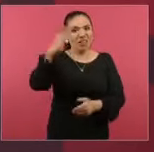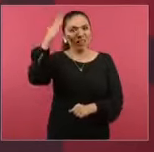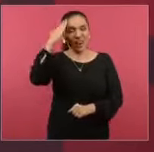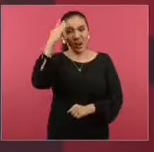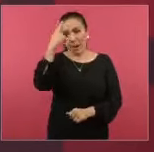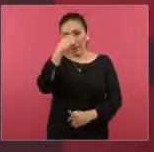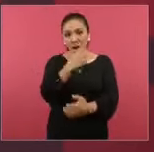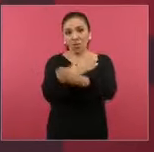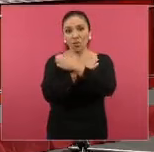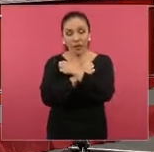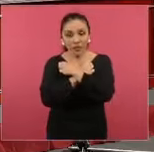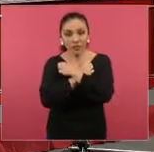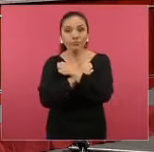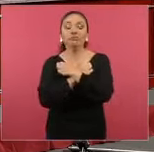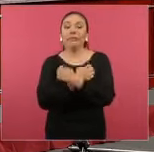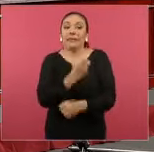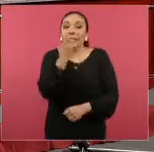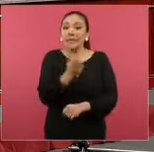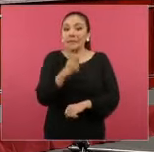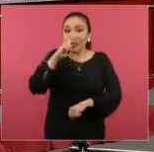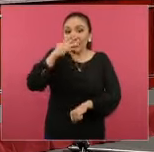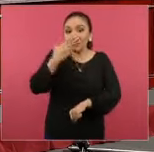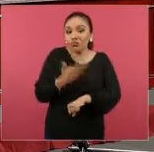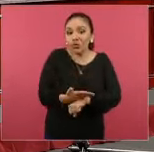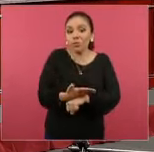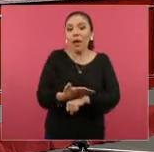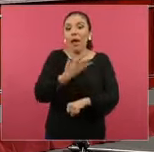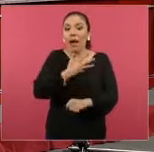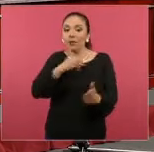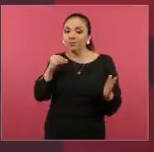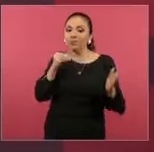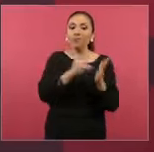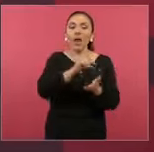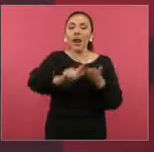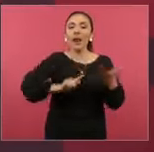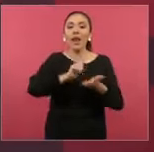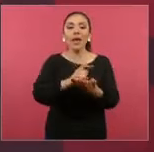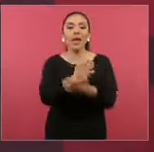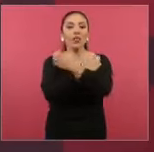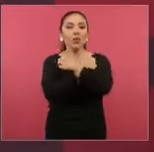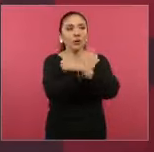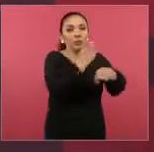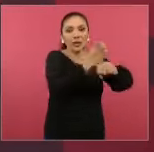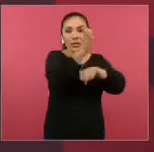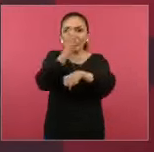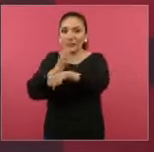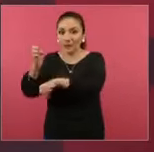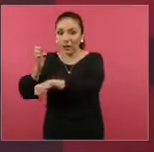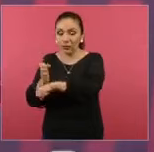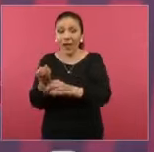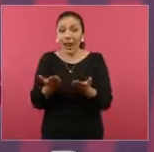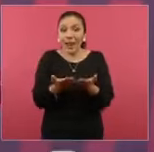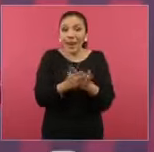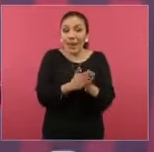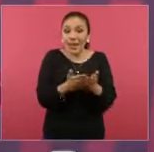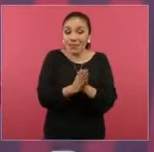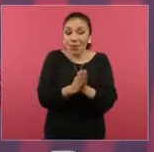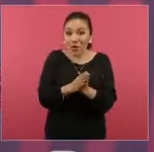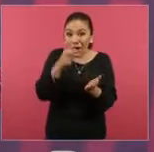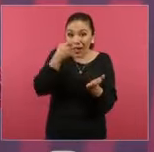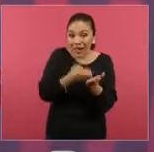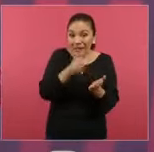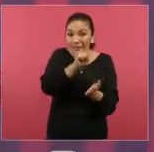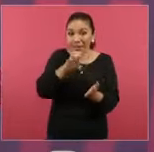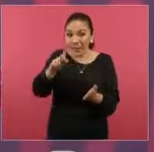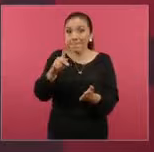de Educación, es una responsabilidad que está en las leyes de educación de los estados. Los libros tienen que estar